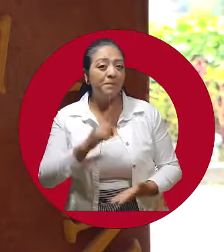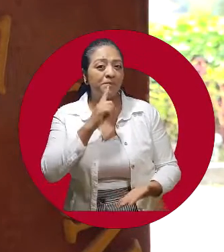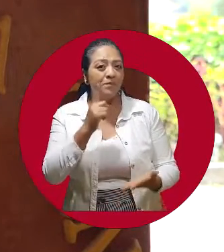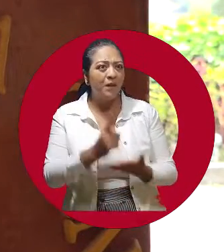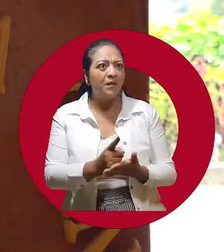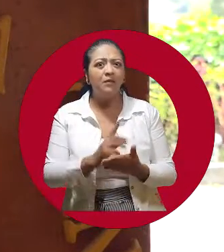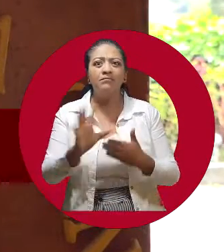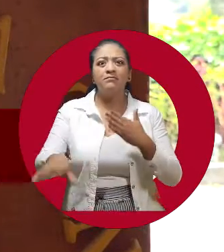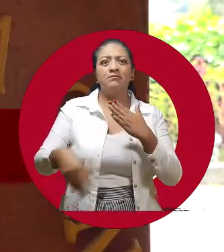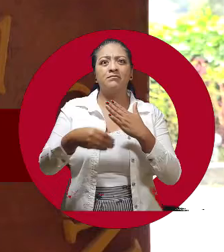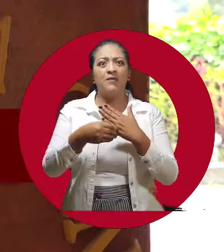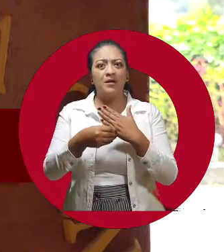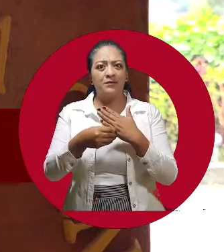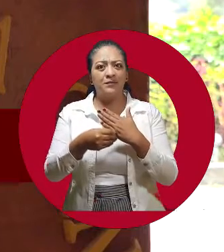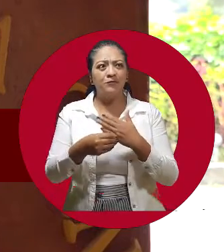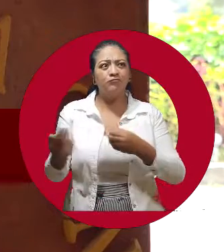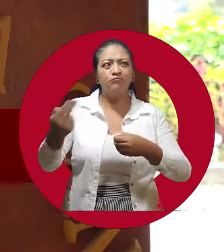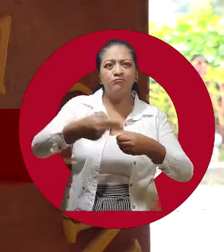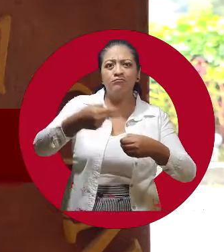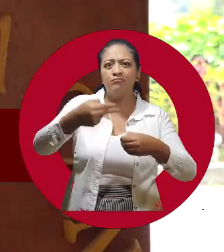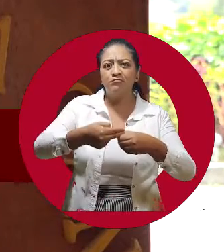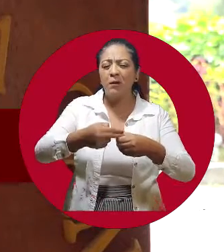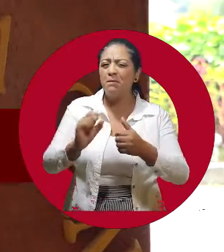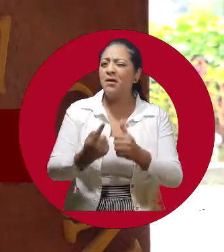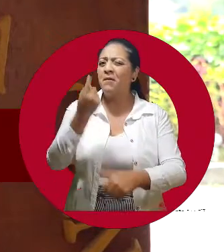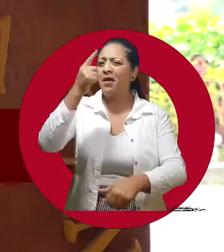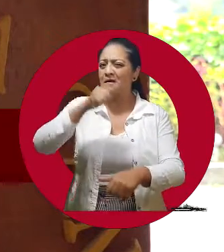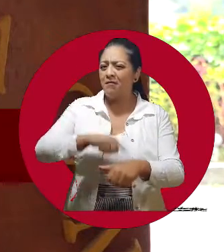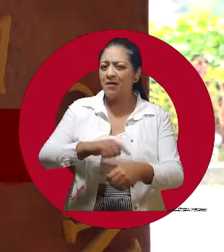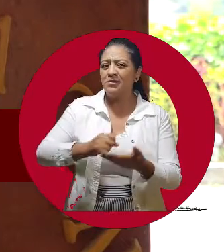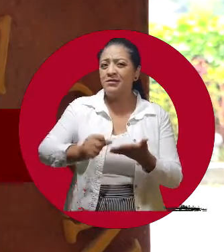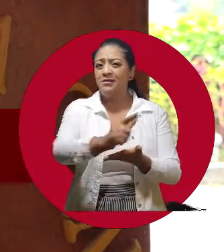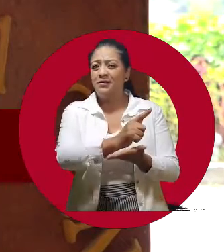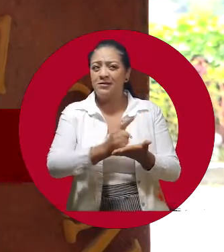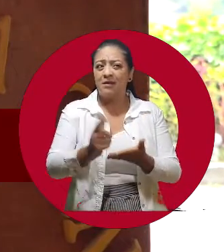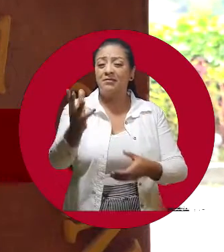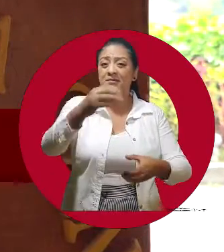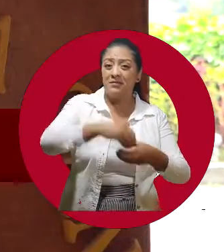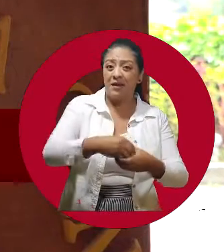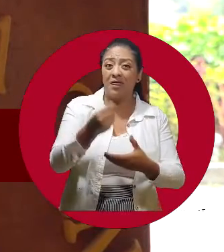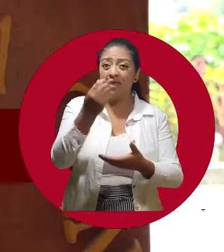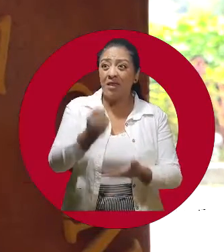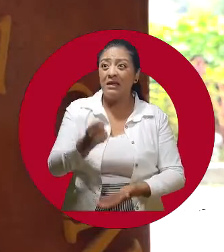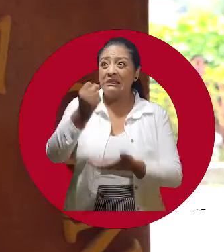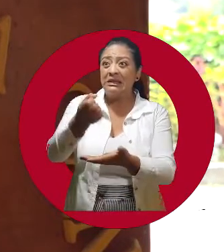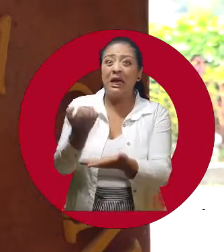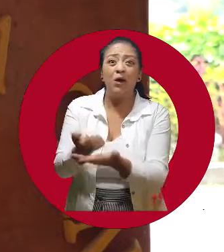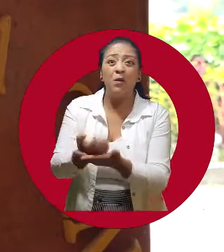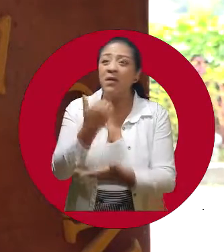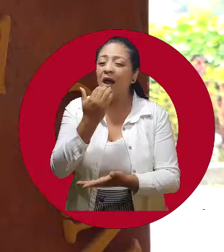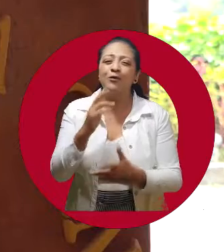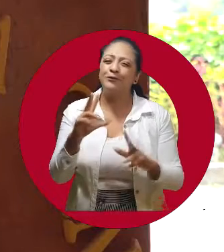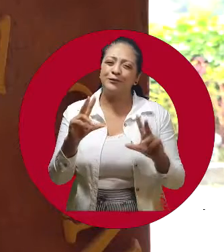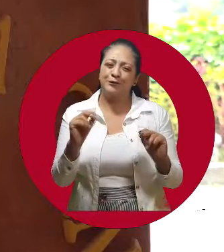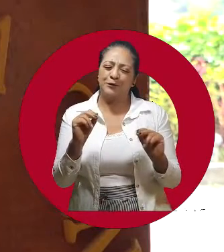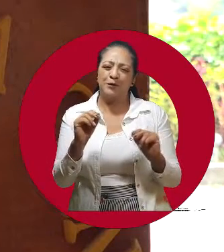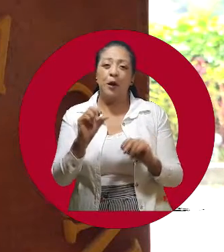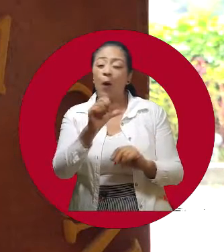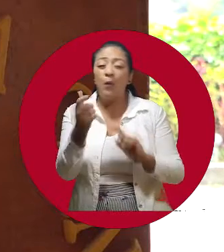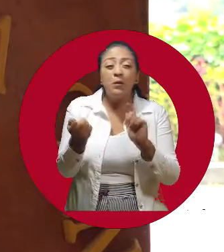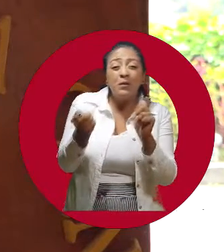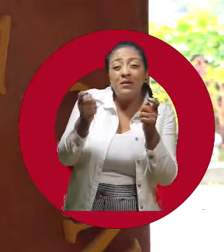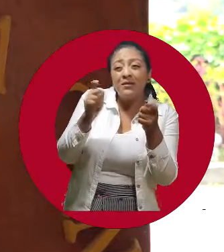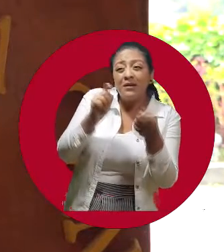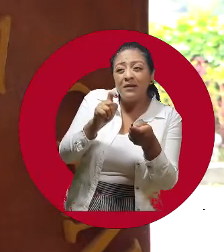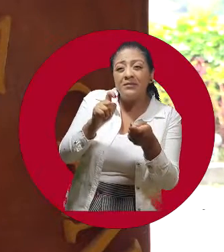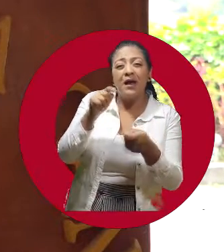se implementa por esta vez, por primera vez aquí en el lago, no entra en premios económicos. La otra modificación que